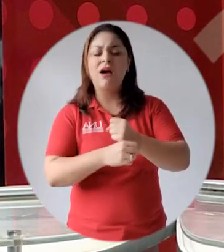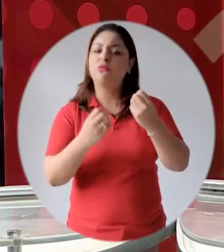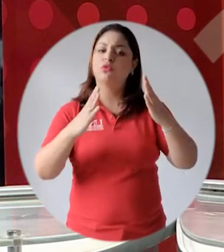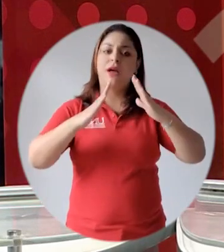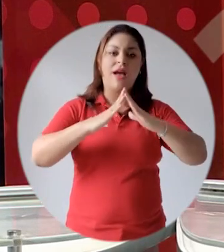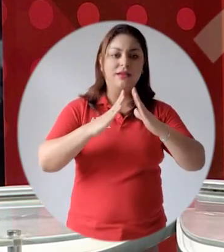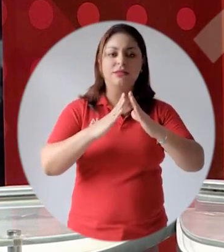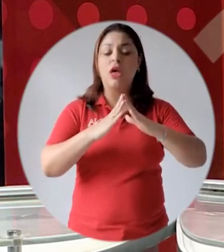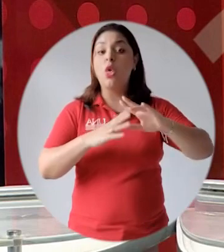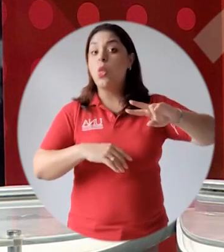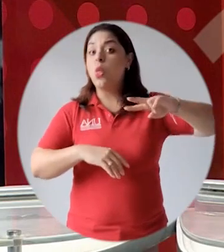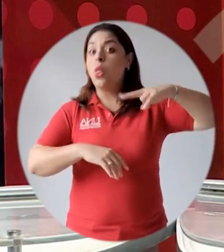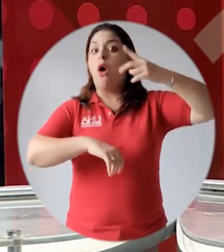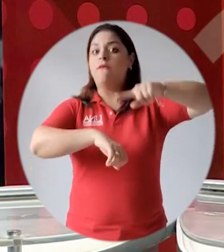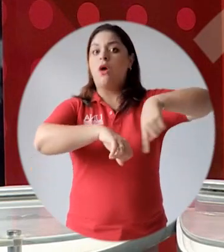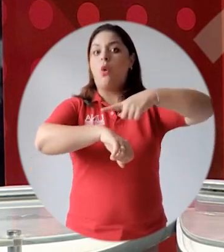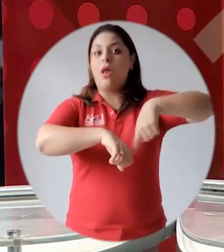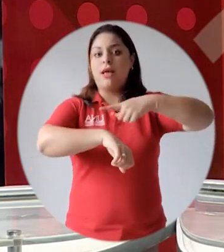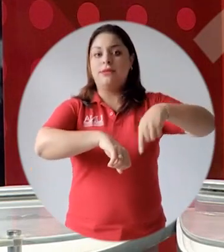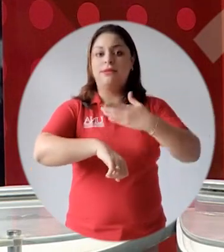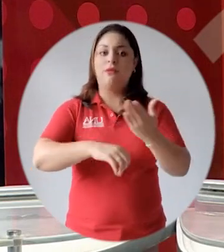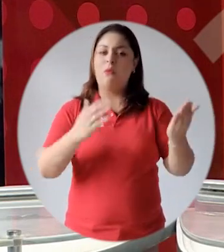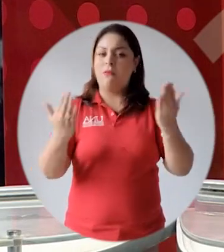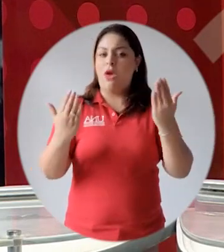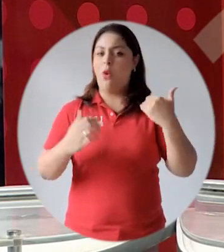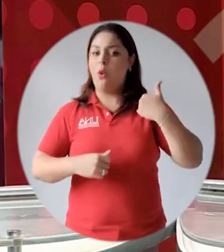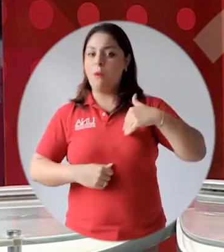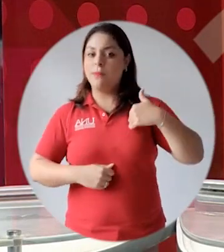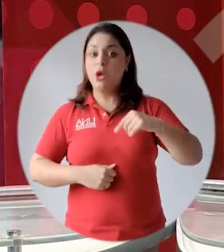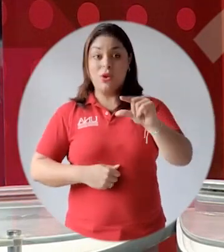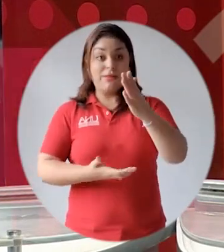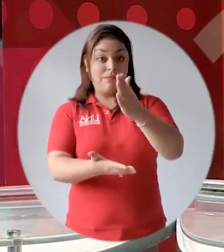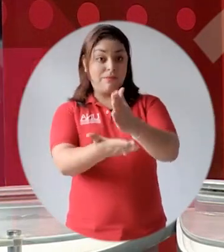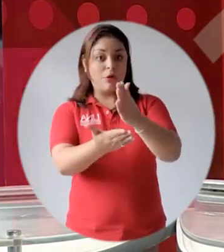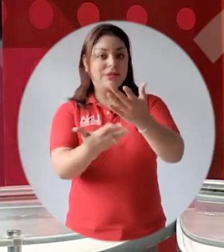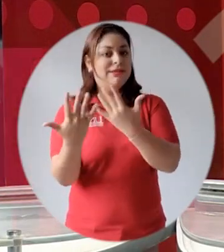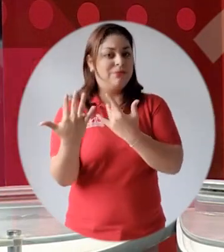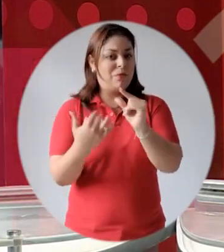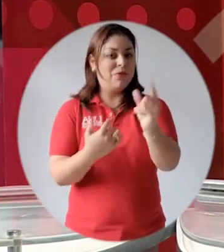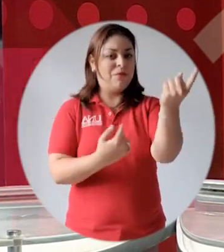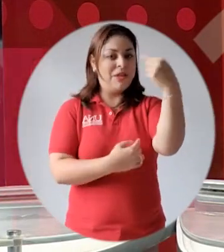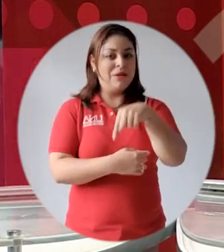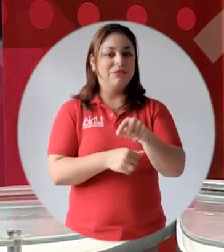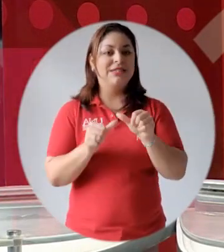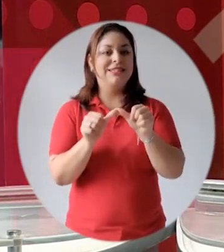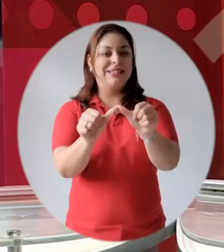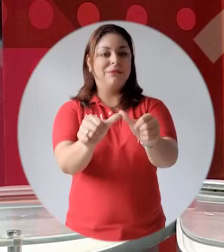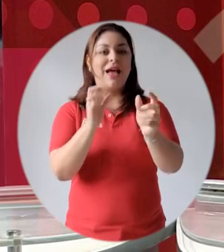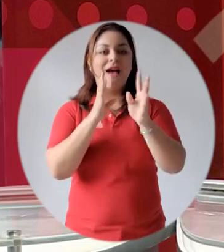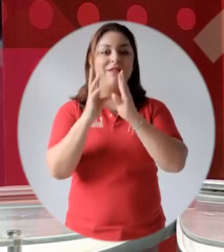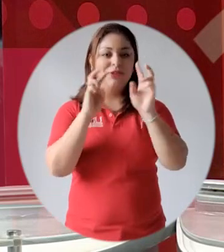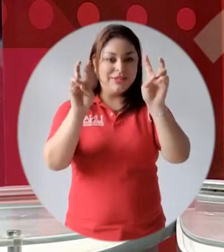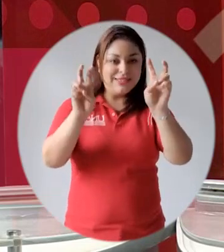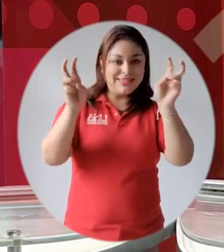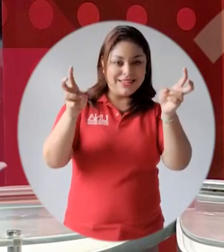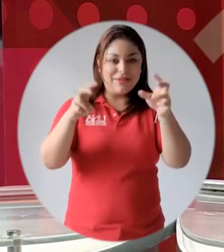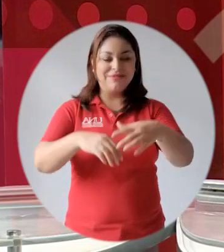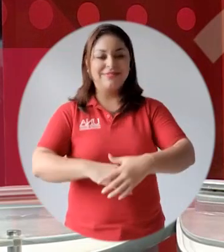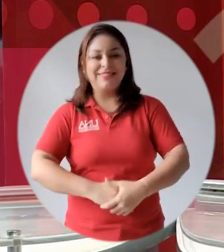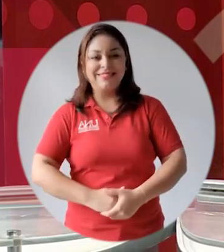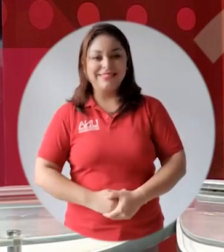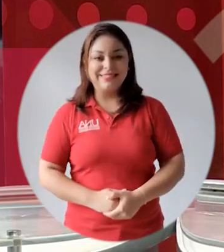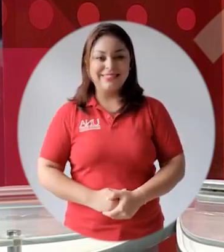en nuestras posibilidades, ¿verdad?, de trabajo remunerado. O sea, ¿cuánta es la tasa de participación de